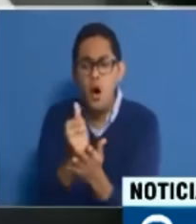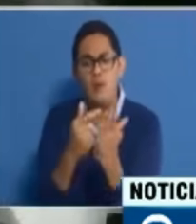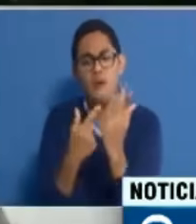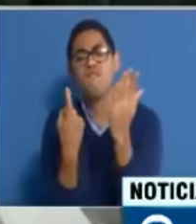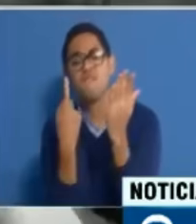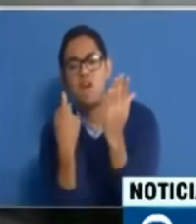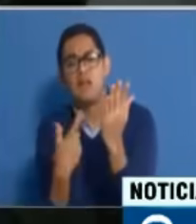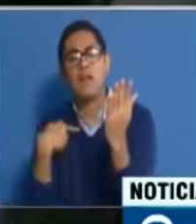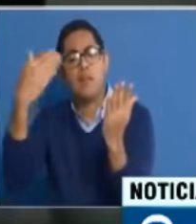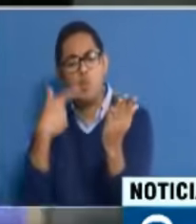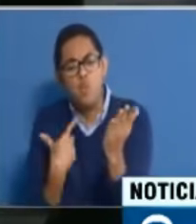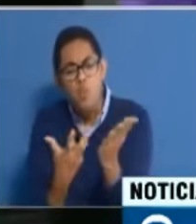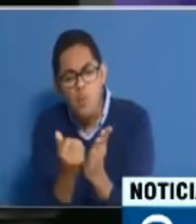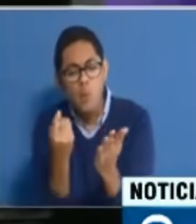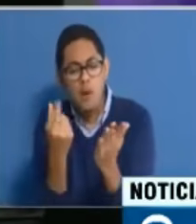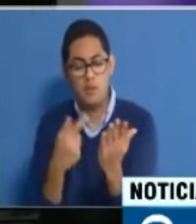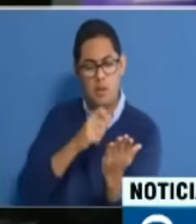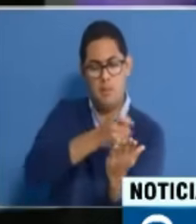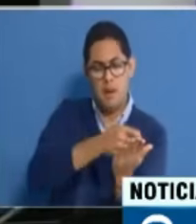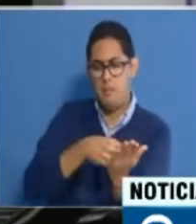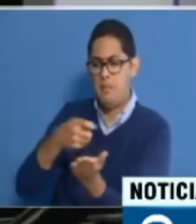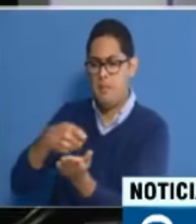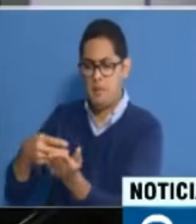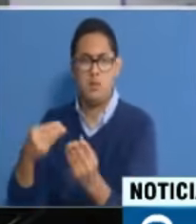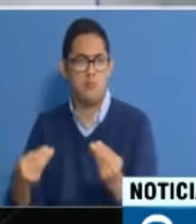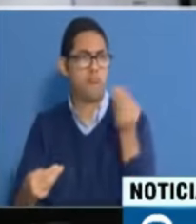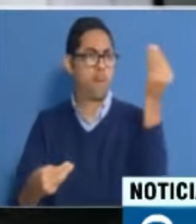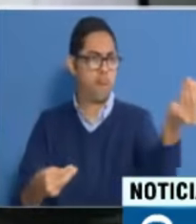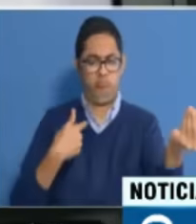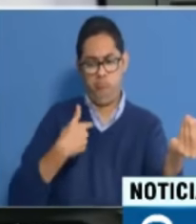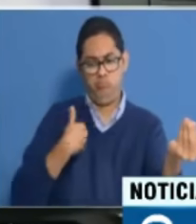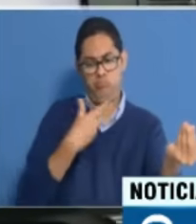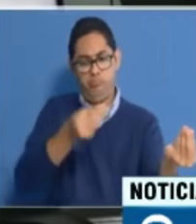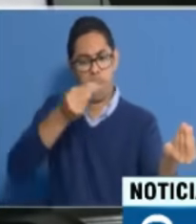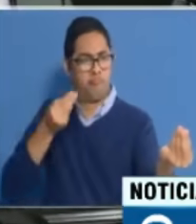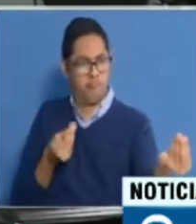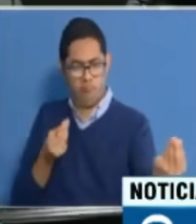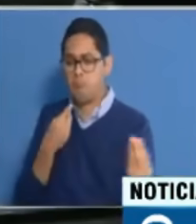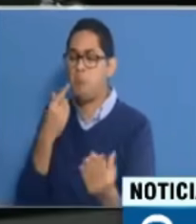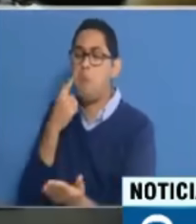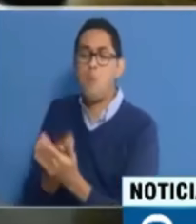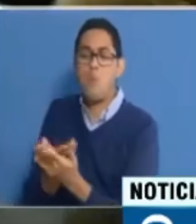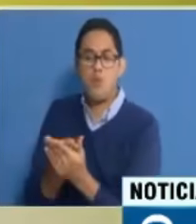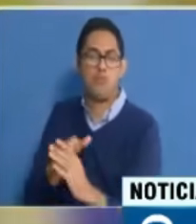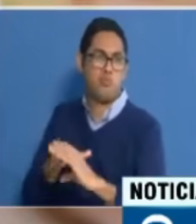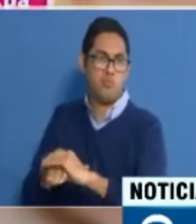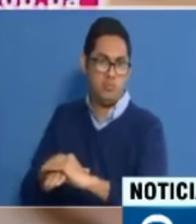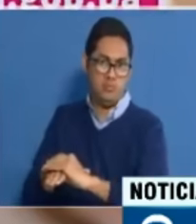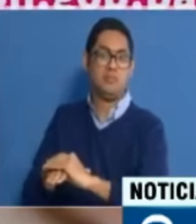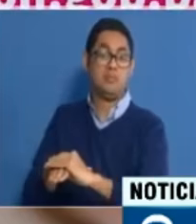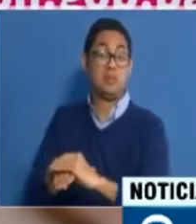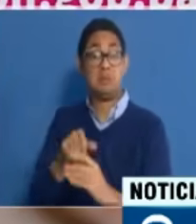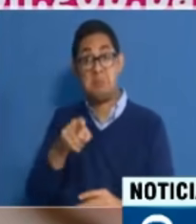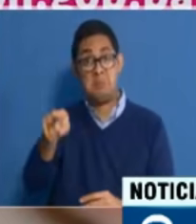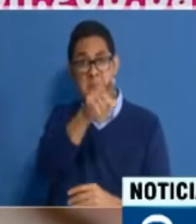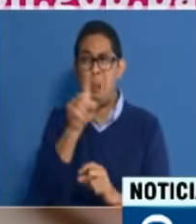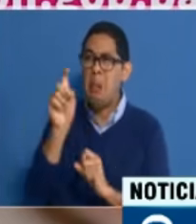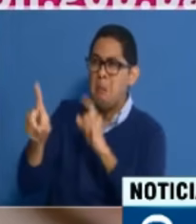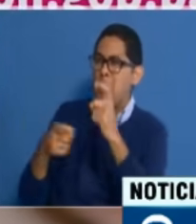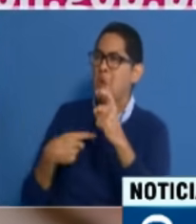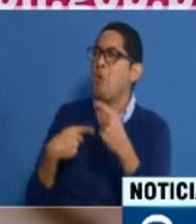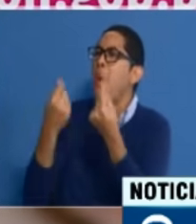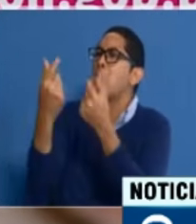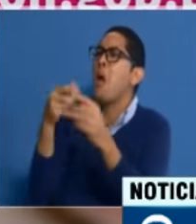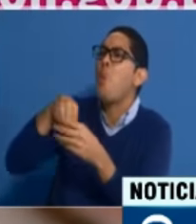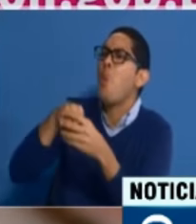del beneficiario. Uno se lo entregará al cliente y el otro se lo quedará el comercio como constancia de la compra. Para consulta sobre su